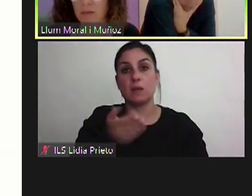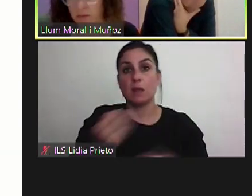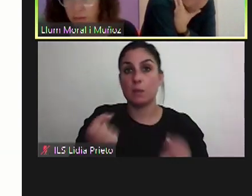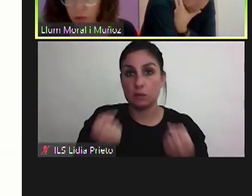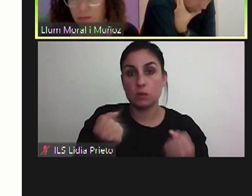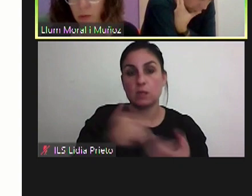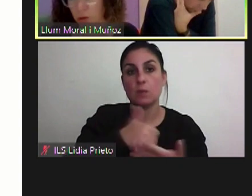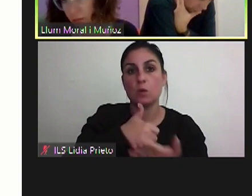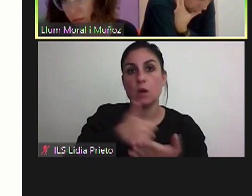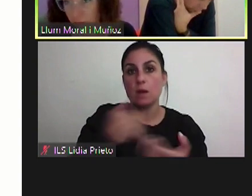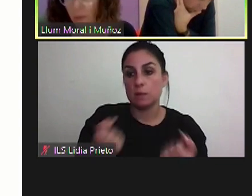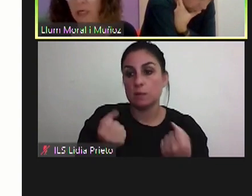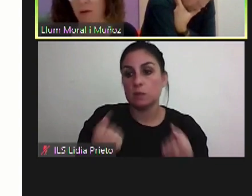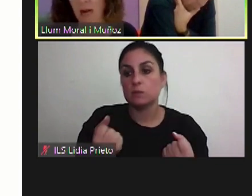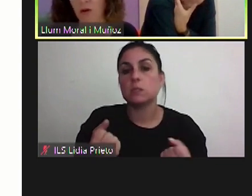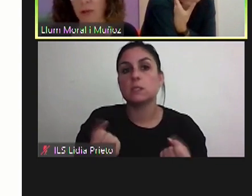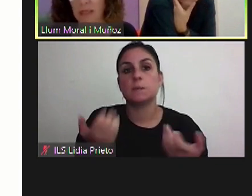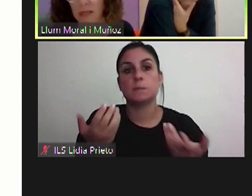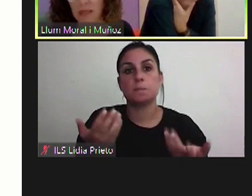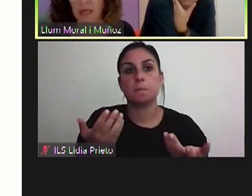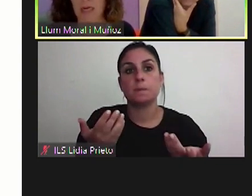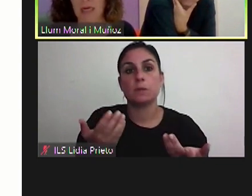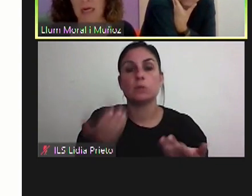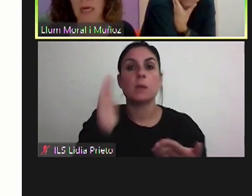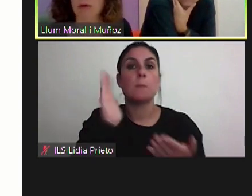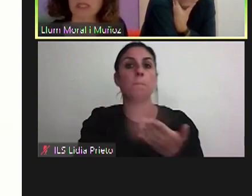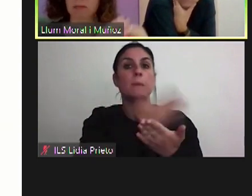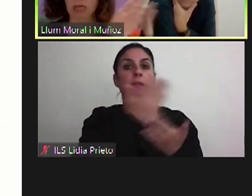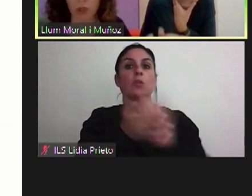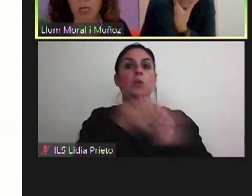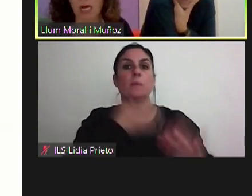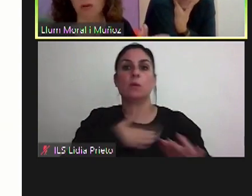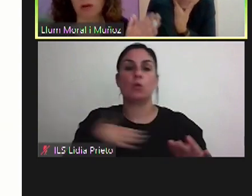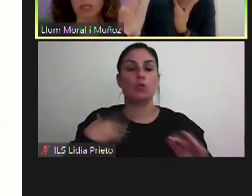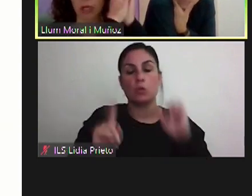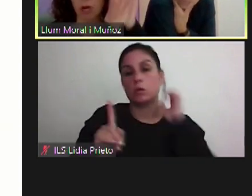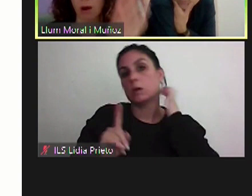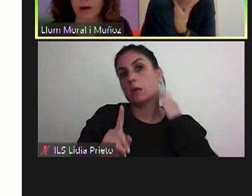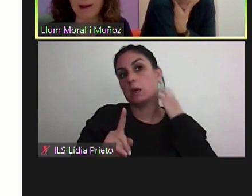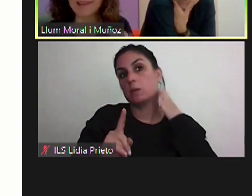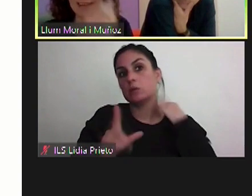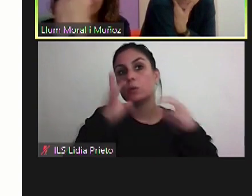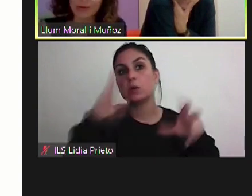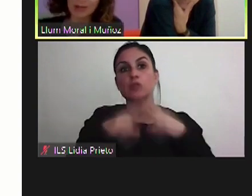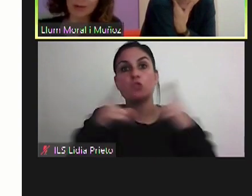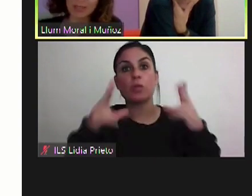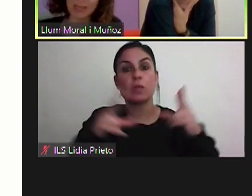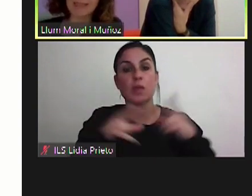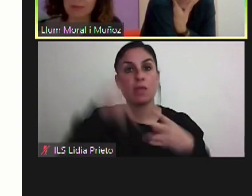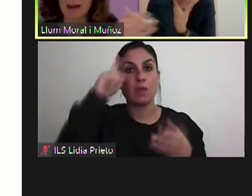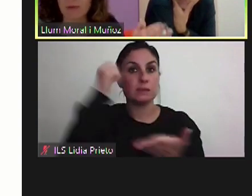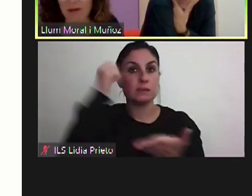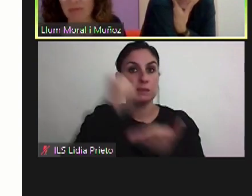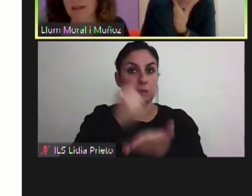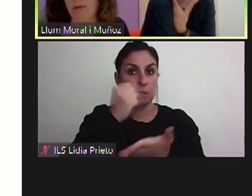poquito, pues no pasarlo de largo, porque el que hay un estigma en la sociedad, que no haya una inserción laboral, todo esto